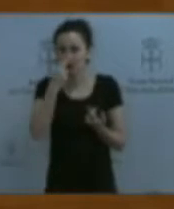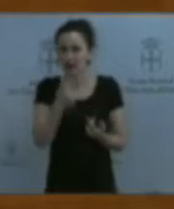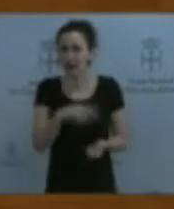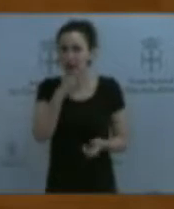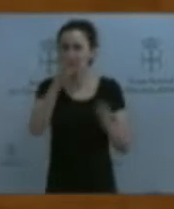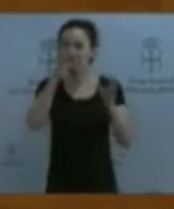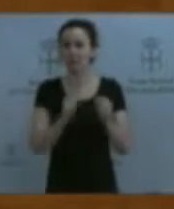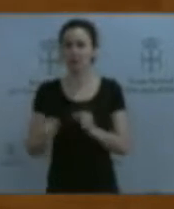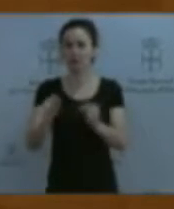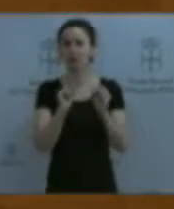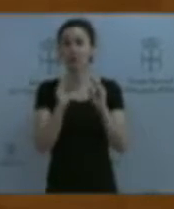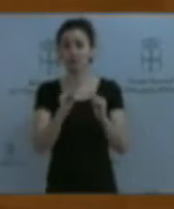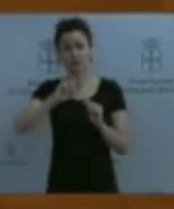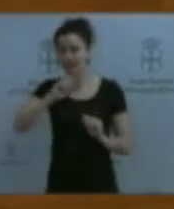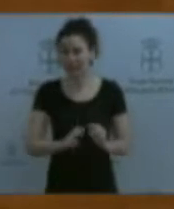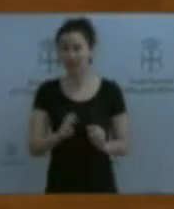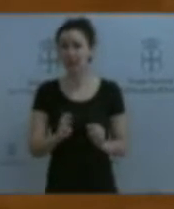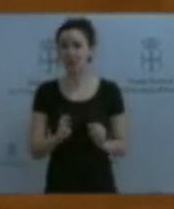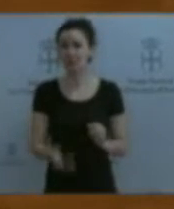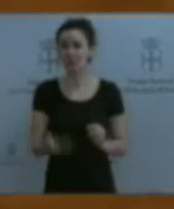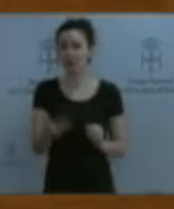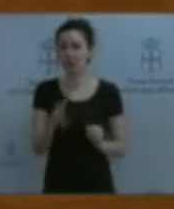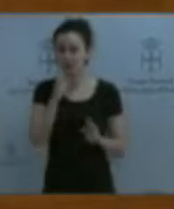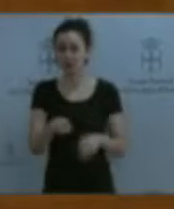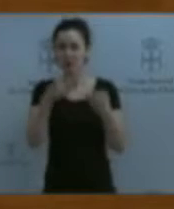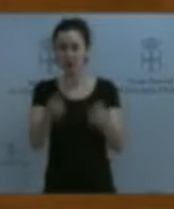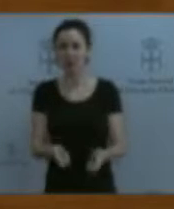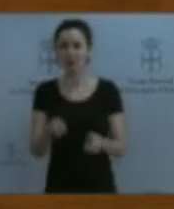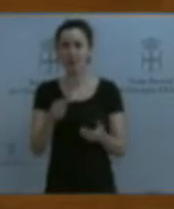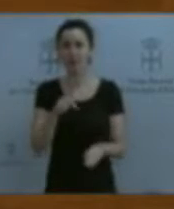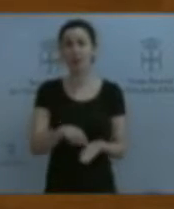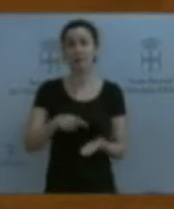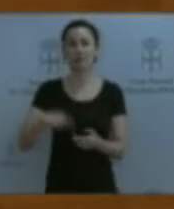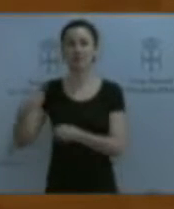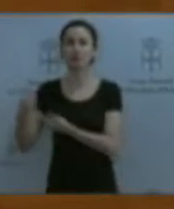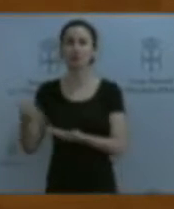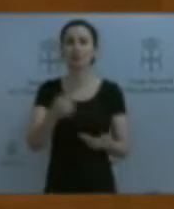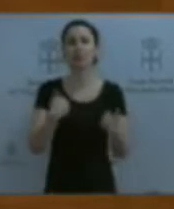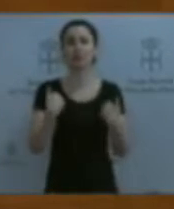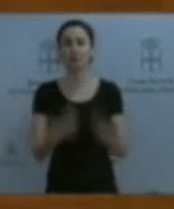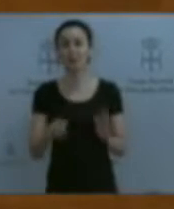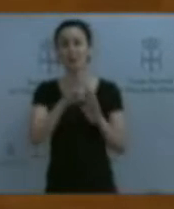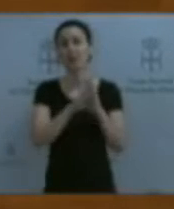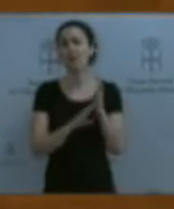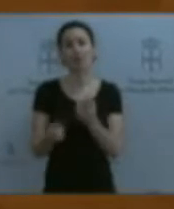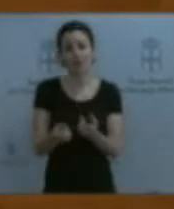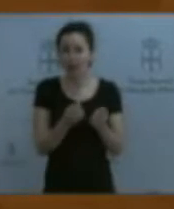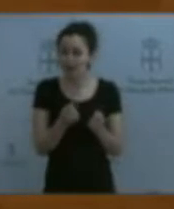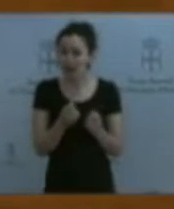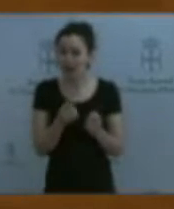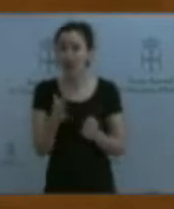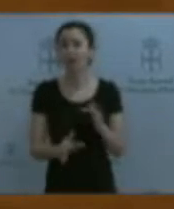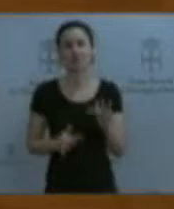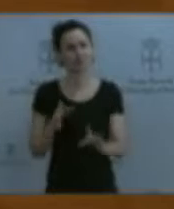un debate también legítimo y necesario, el de la reforma del impuesto de sucesiones y donaciones. Muchas son las medidas que faltan y que, además